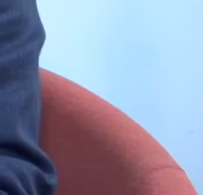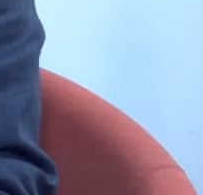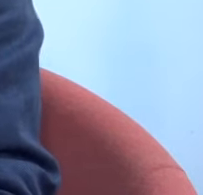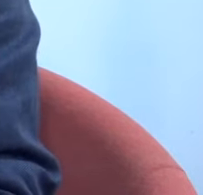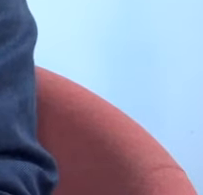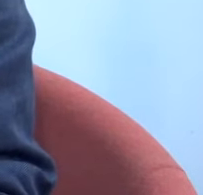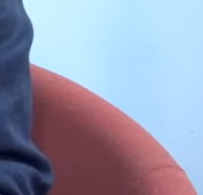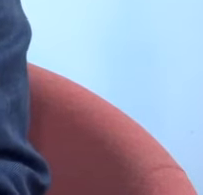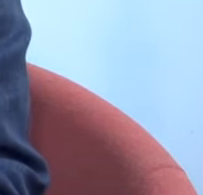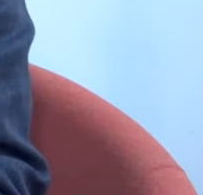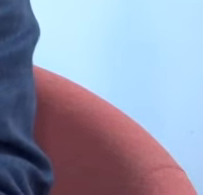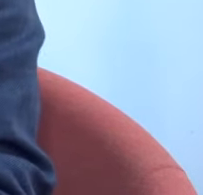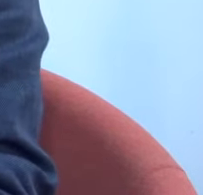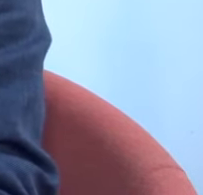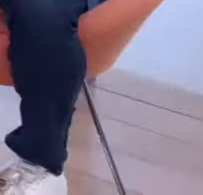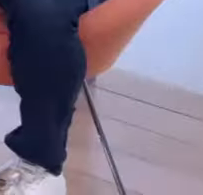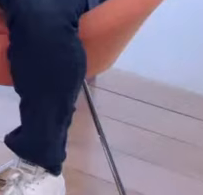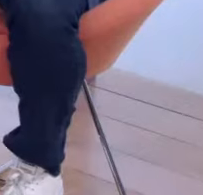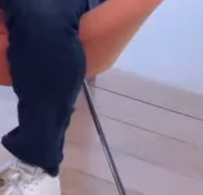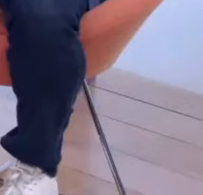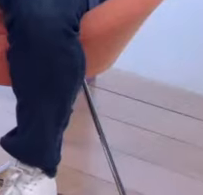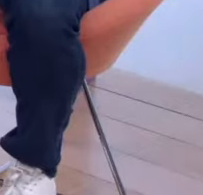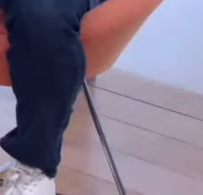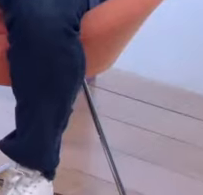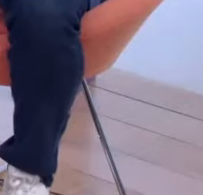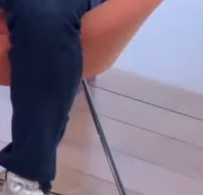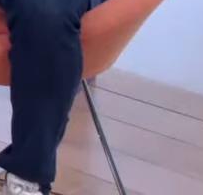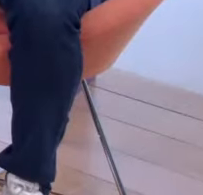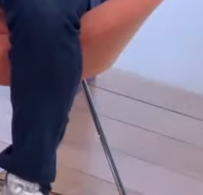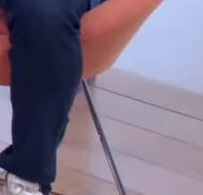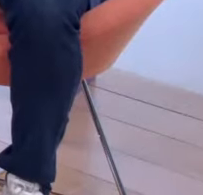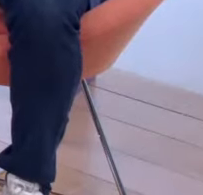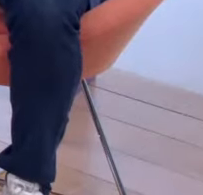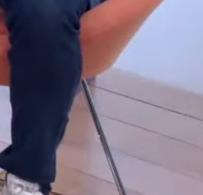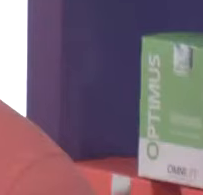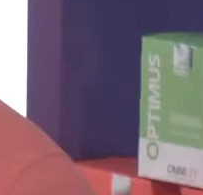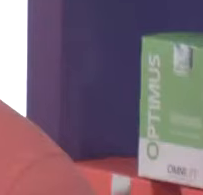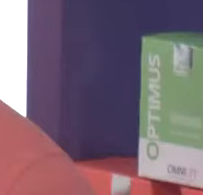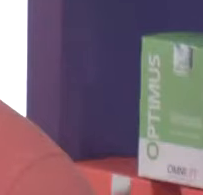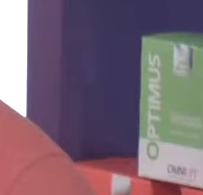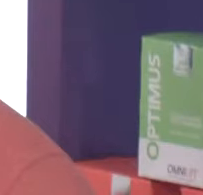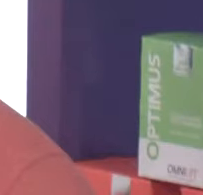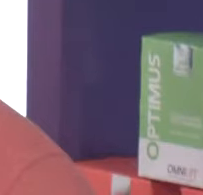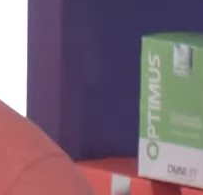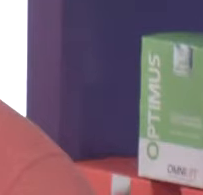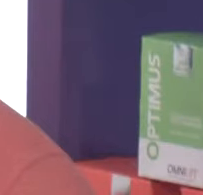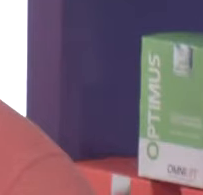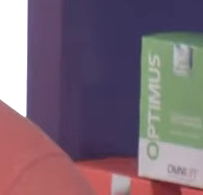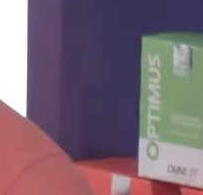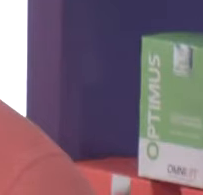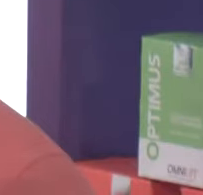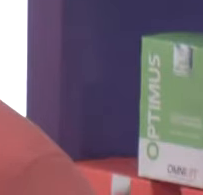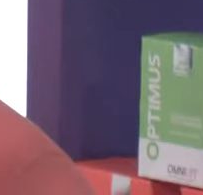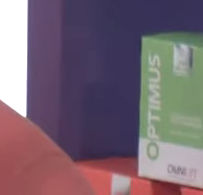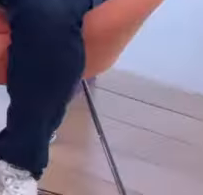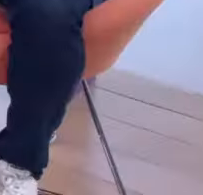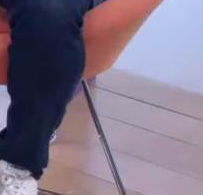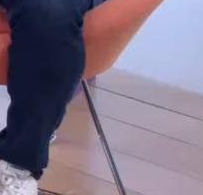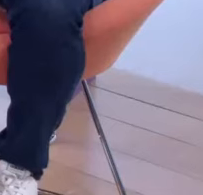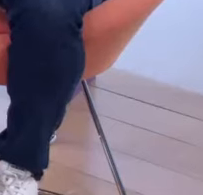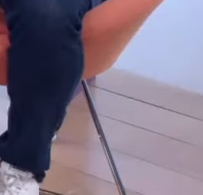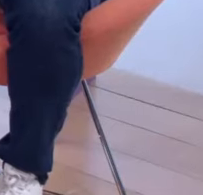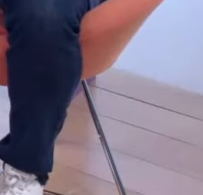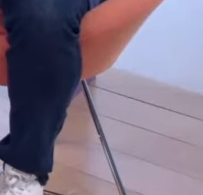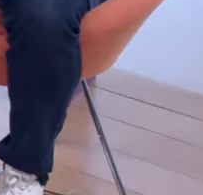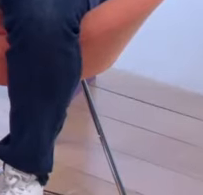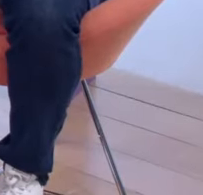siempre, Claudia García. Claus, ¿cómo estás? Muy bien, gracias, Eduardo. Muy contenta. Ya saben, aquí un placer estar con todos ustedes. Qué bueno, Claus. Y bueno,